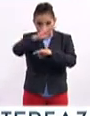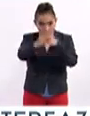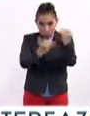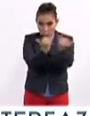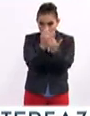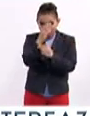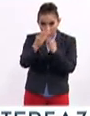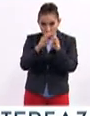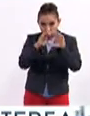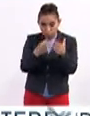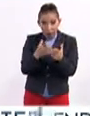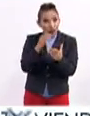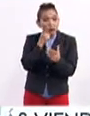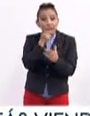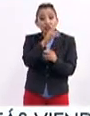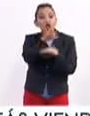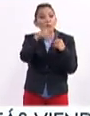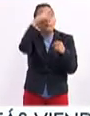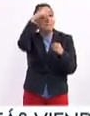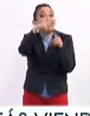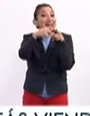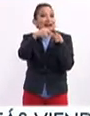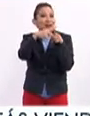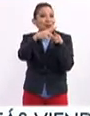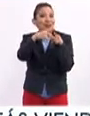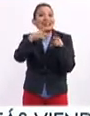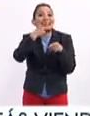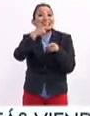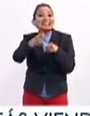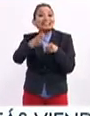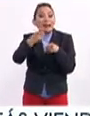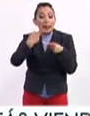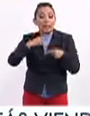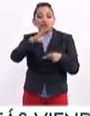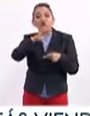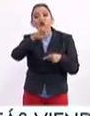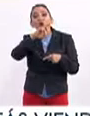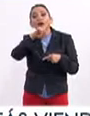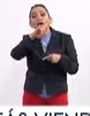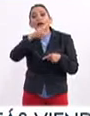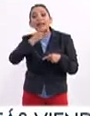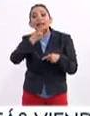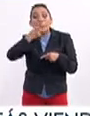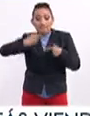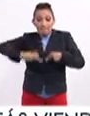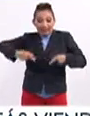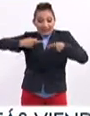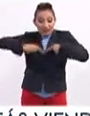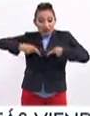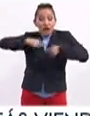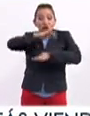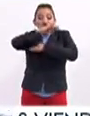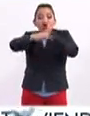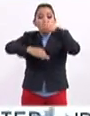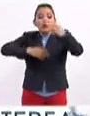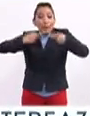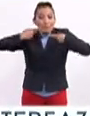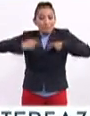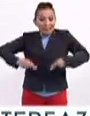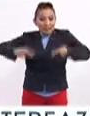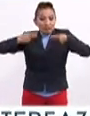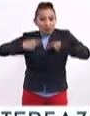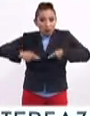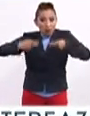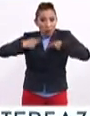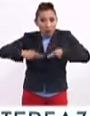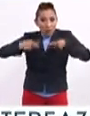incluyente, porque ya no dice todo mexicano, no dice ciudadano. Personas, podemos incluir ahí a los migrantes, los de la